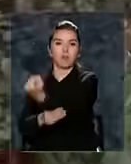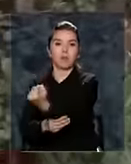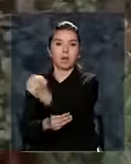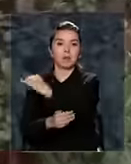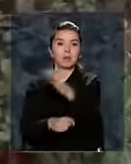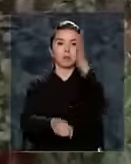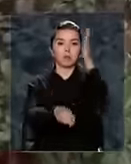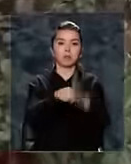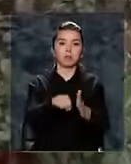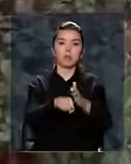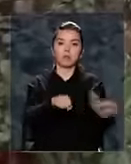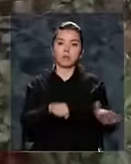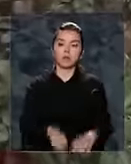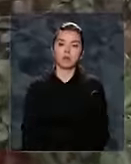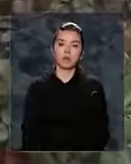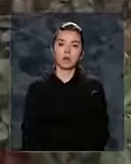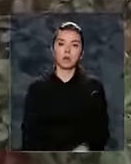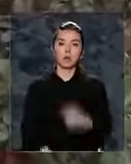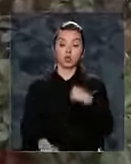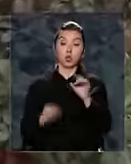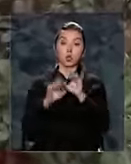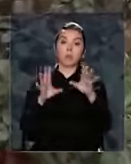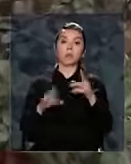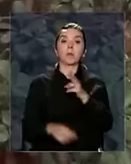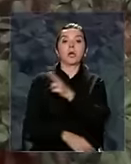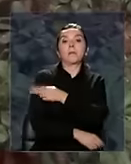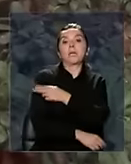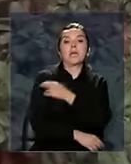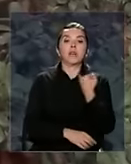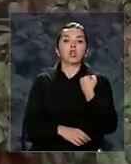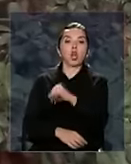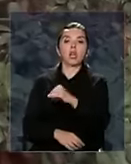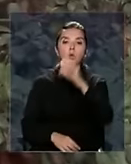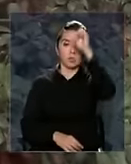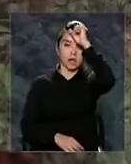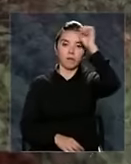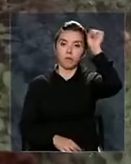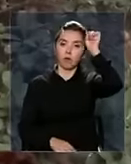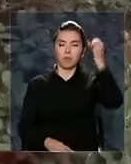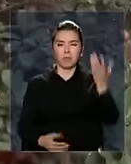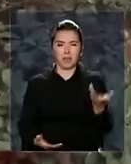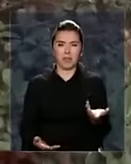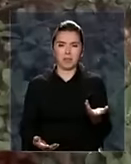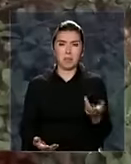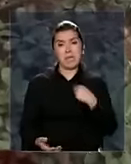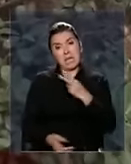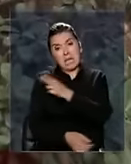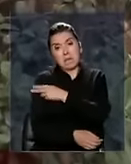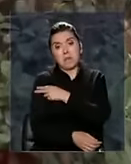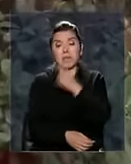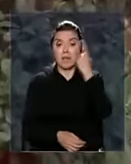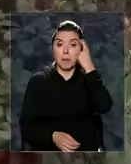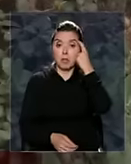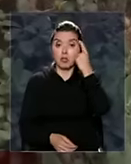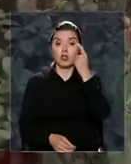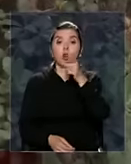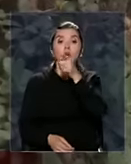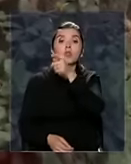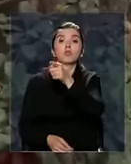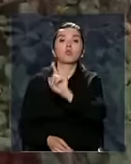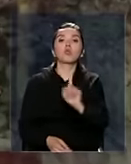de que fui despedida porque a mi jefe no le gustaba simplemente nomás los bomberos. Así de simple. Porque mi jefe pensaba que yo no iba a volver nomás,